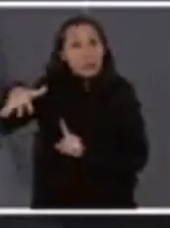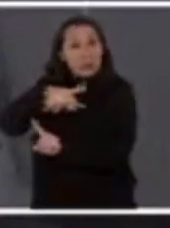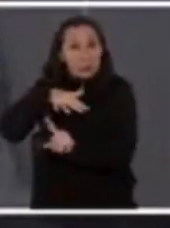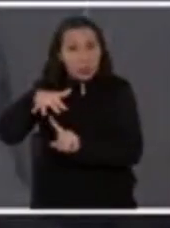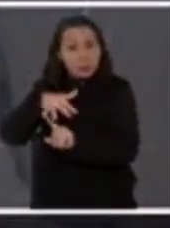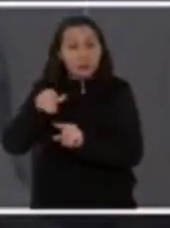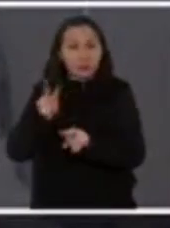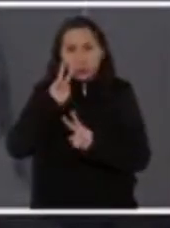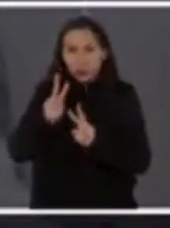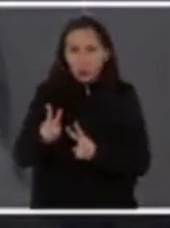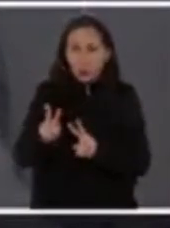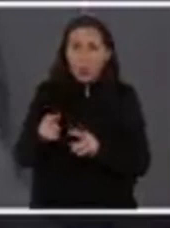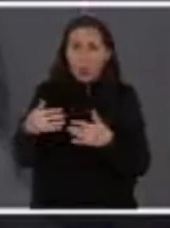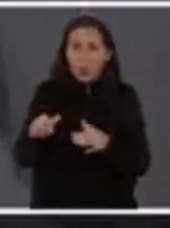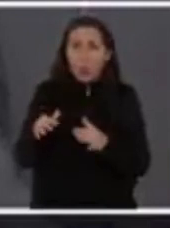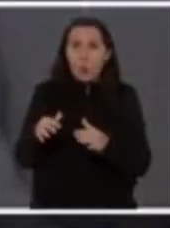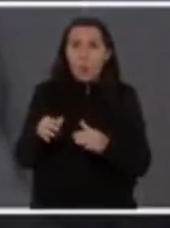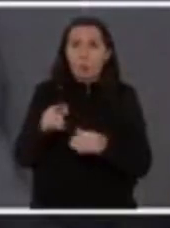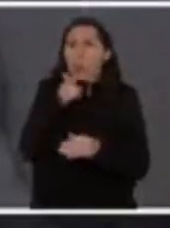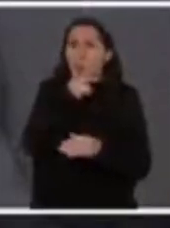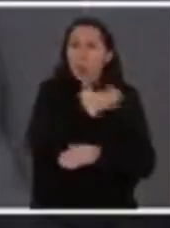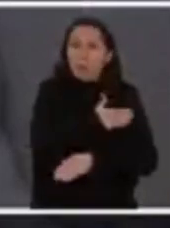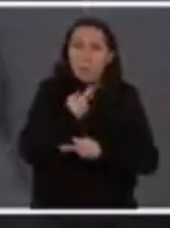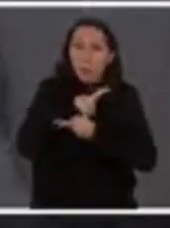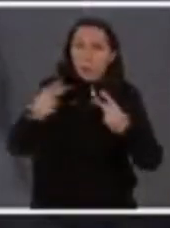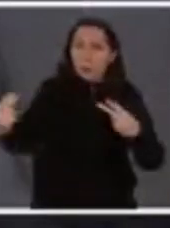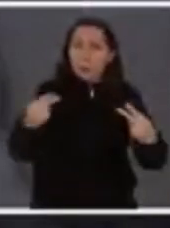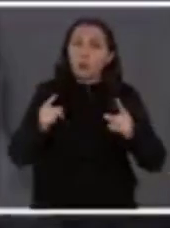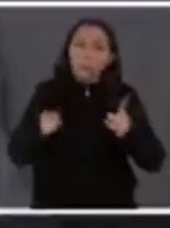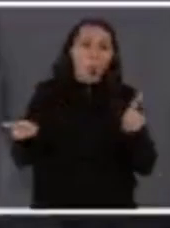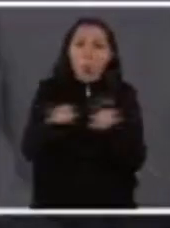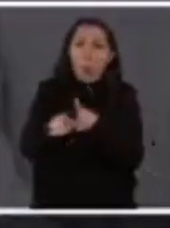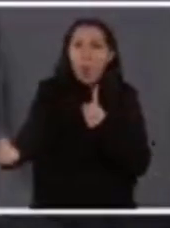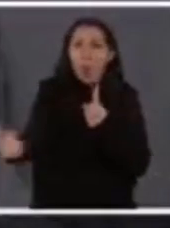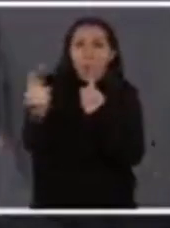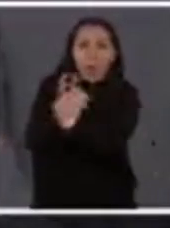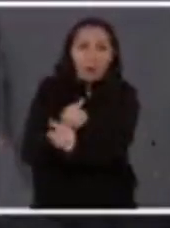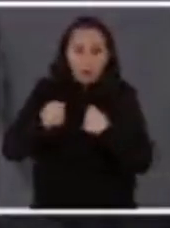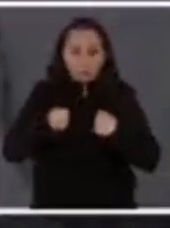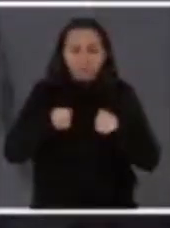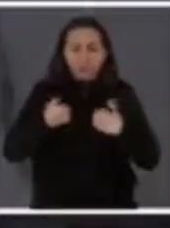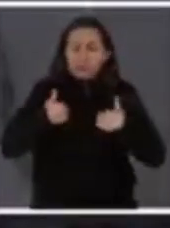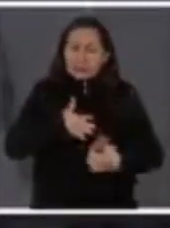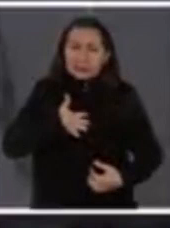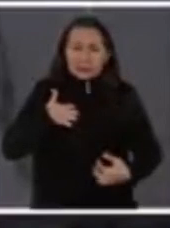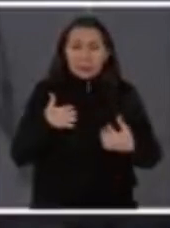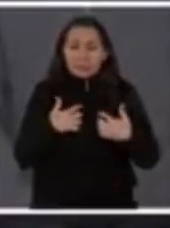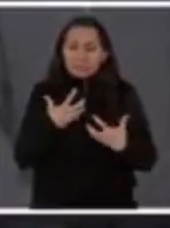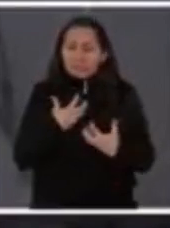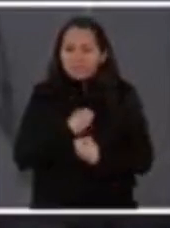que estaban reñidos con la fe pública, tenemos que aplicárnoslos a nosotros mismos. Yo estoy indignado con esta